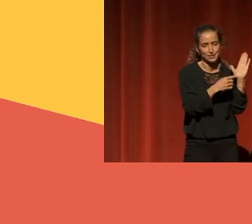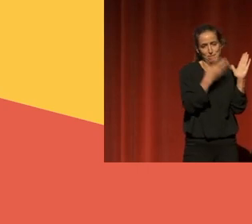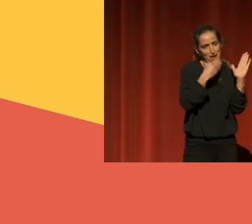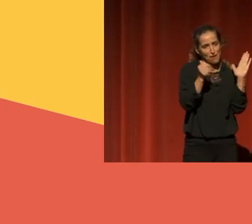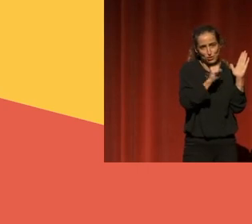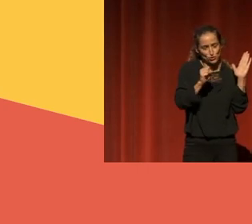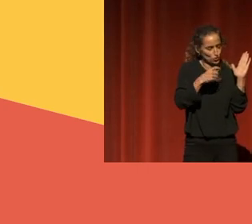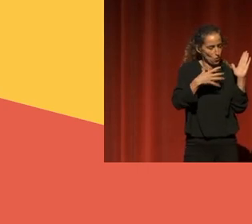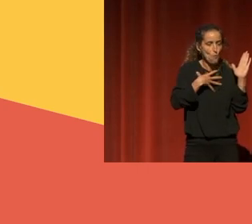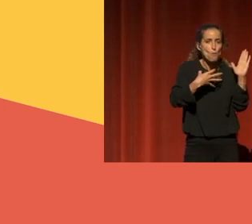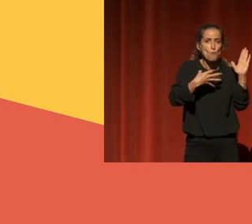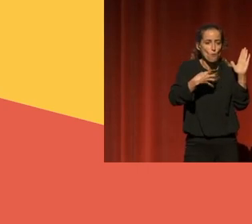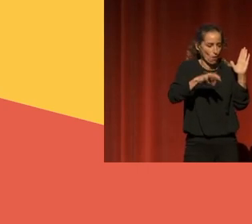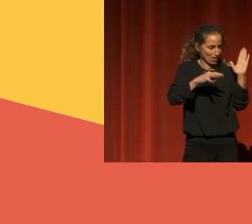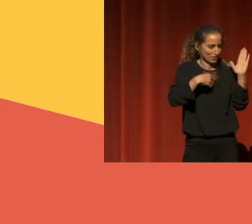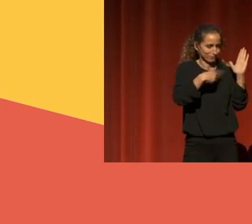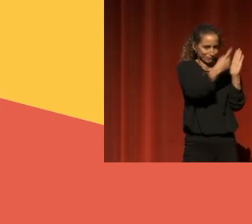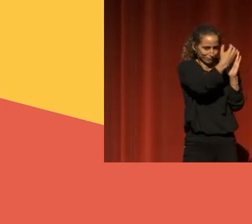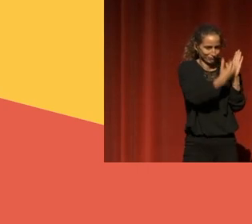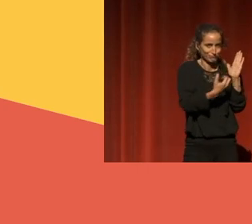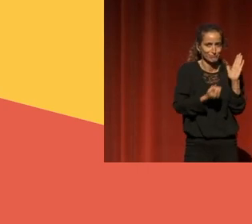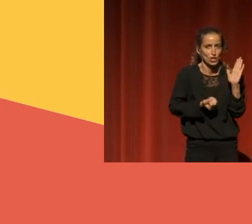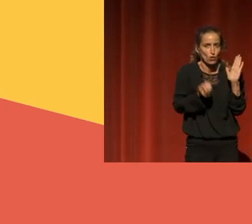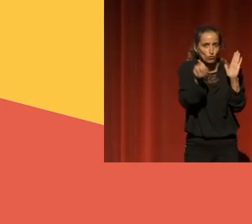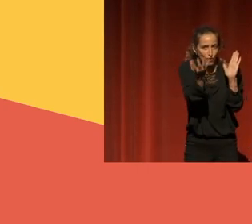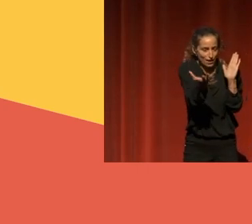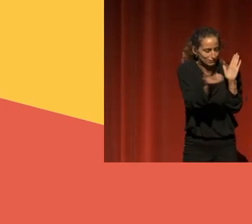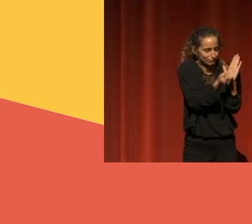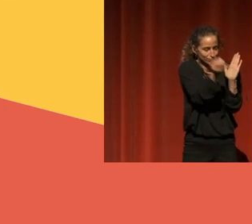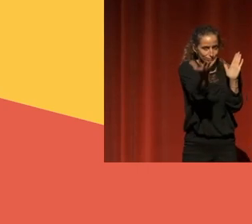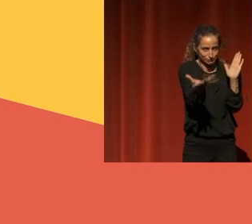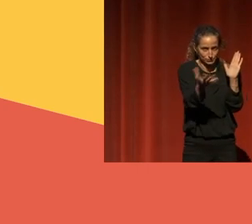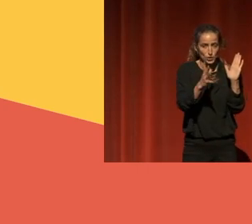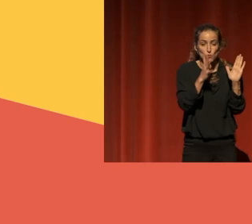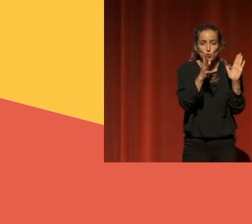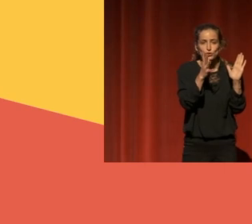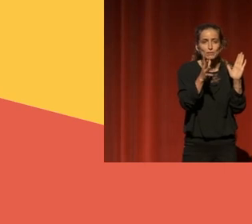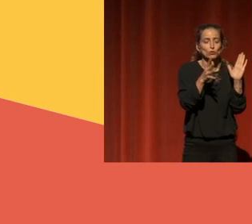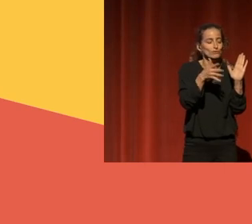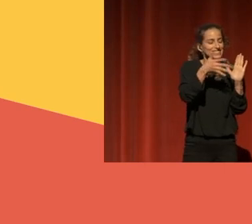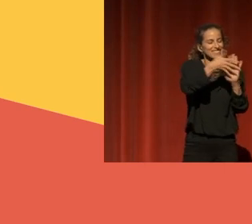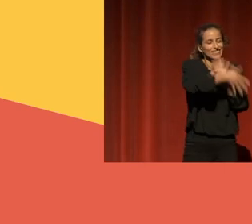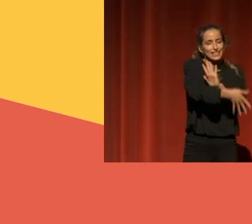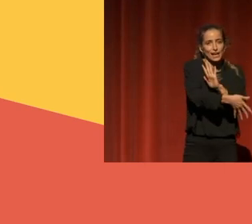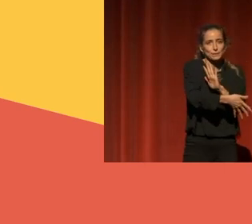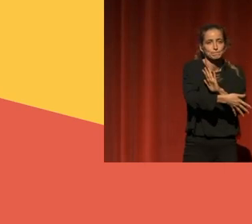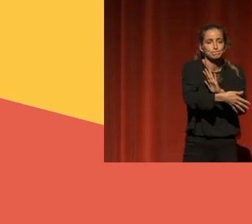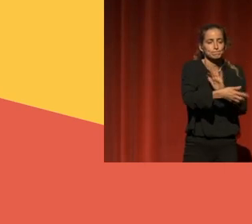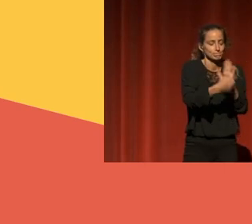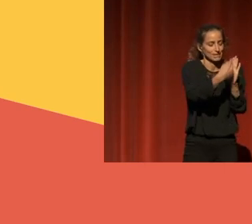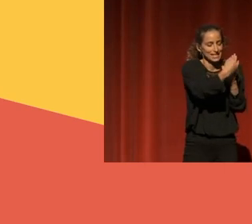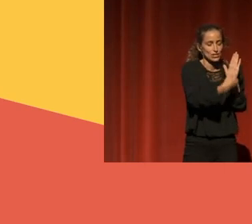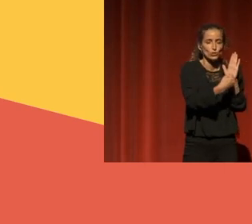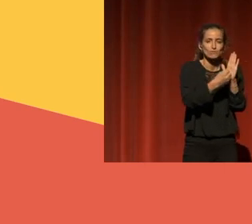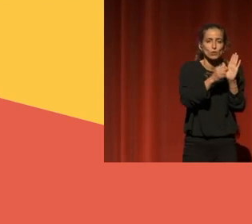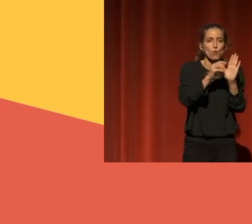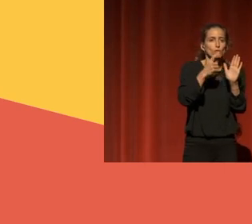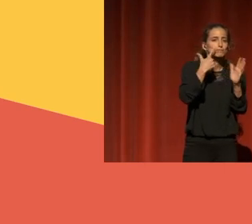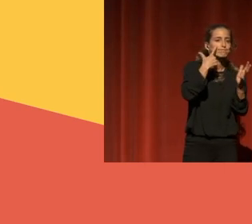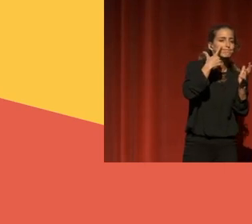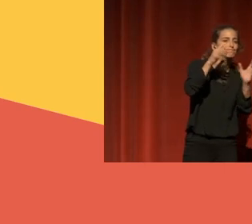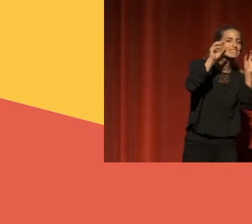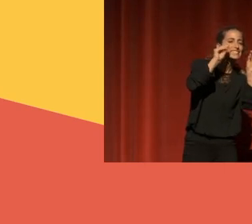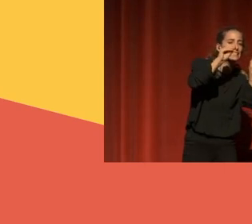compartirlo porque realmente es una llamada atención que hemos considerado según